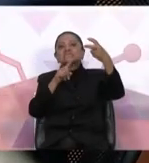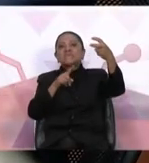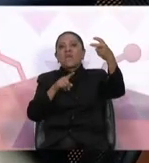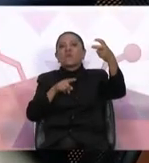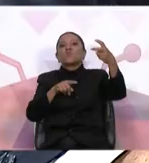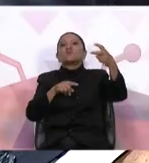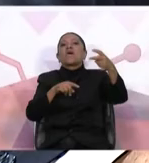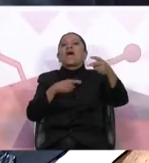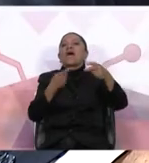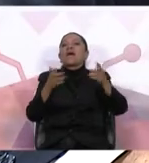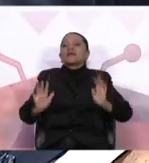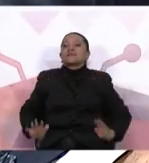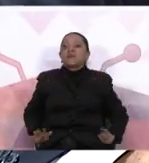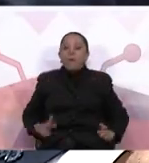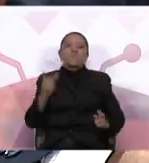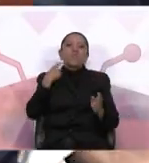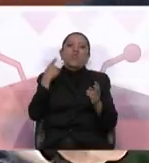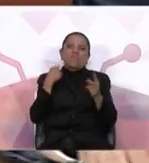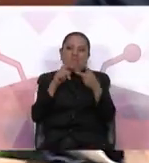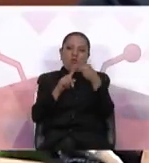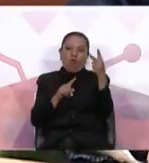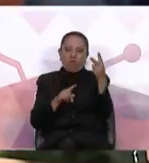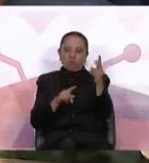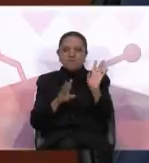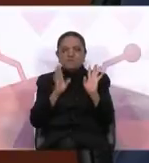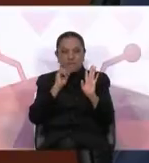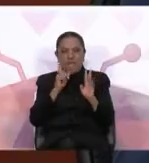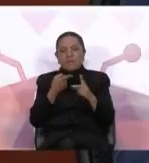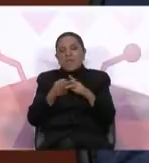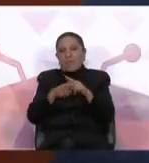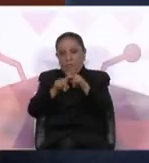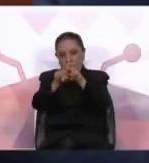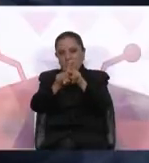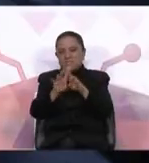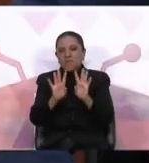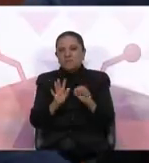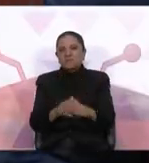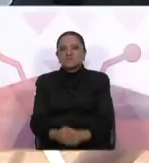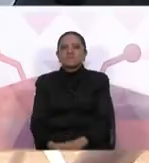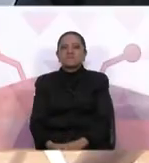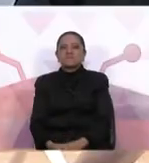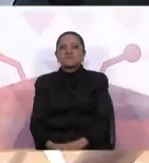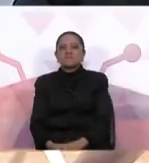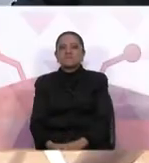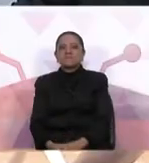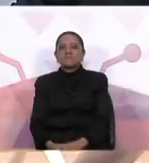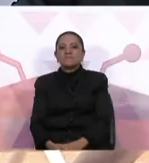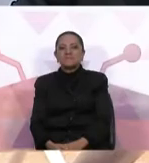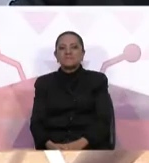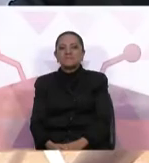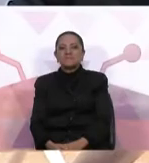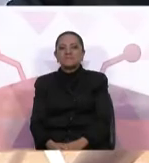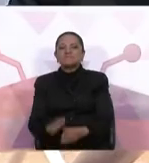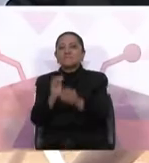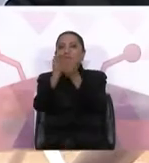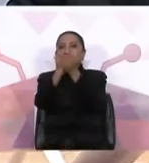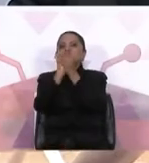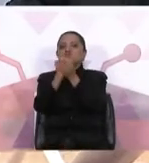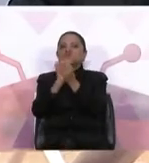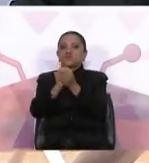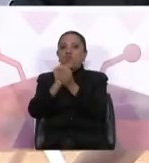carácter político vamos entonces a comenzar si en el sorteo correspondiente el